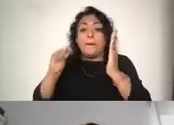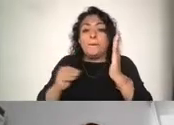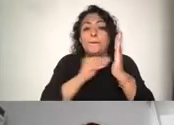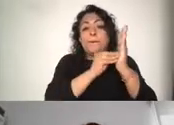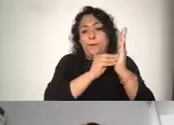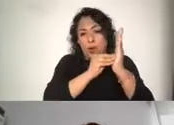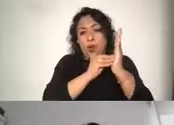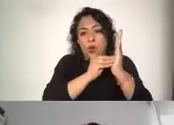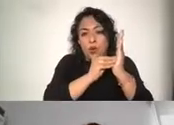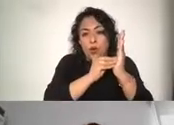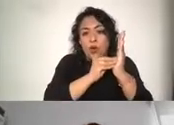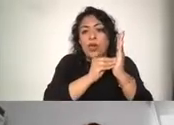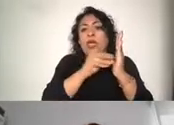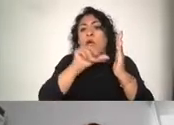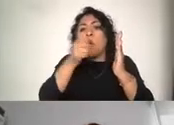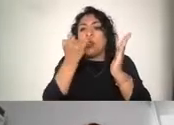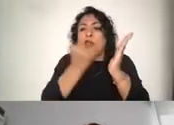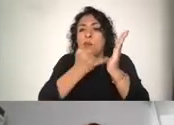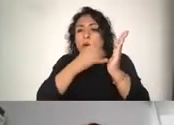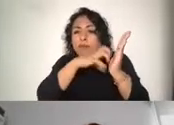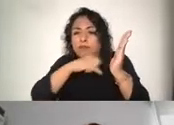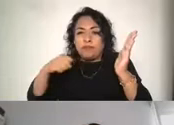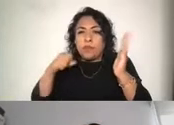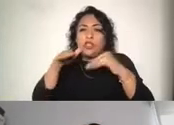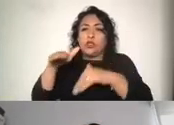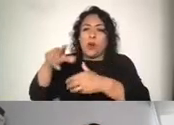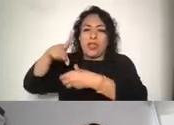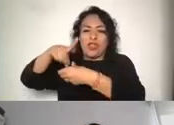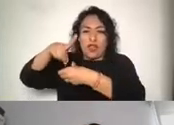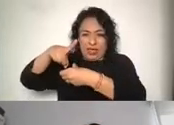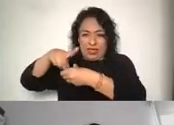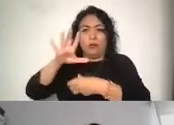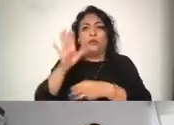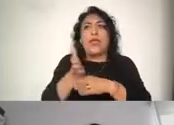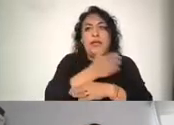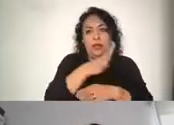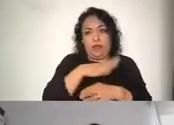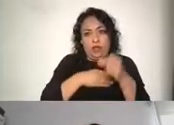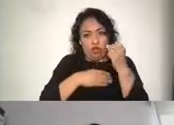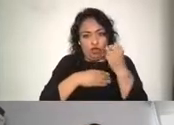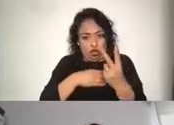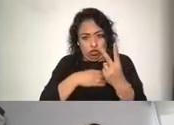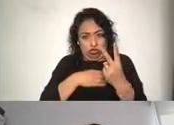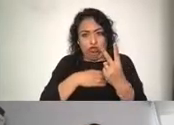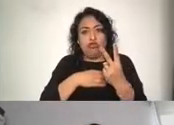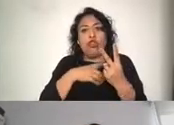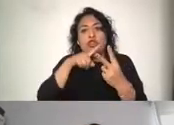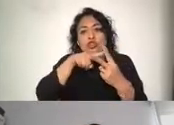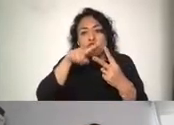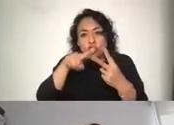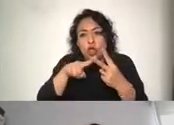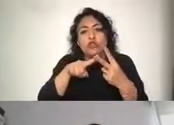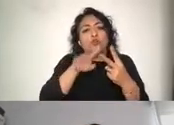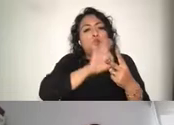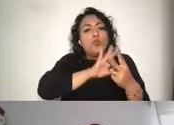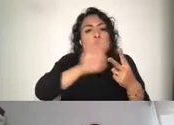deducciones que tenemos relacionadas con donativos, de tal manera que antes teníamos dos paquetes de deducciones